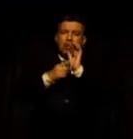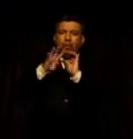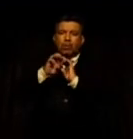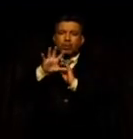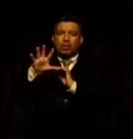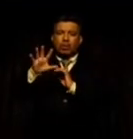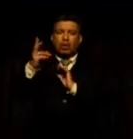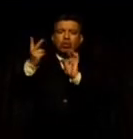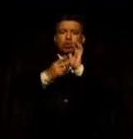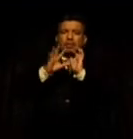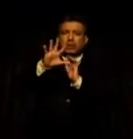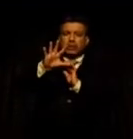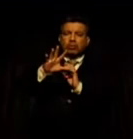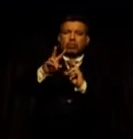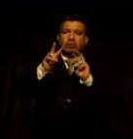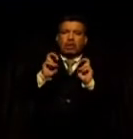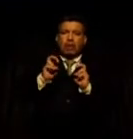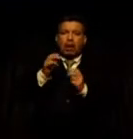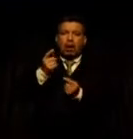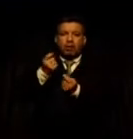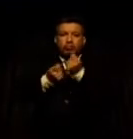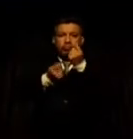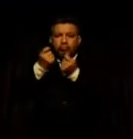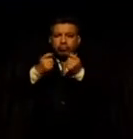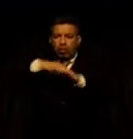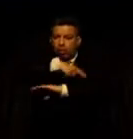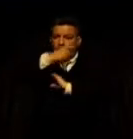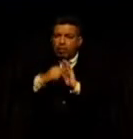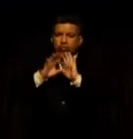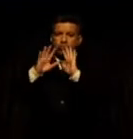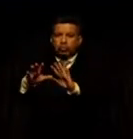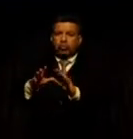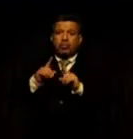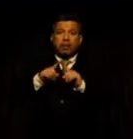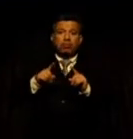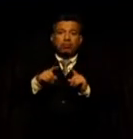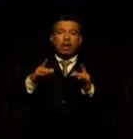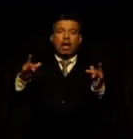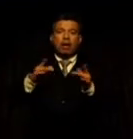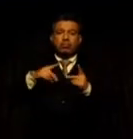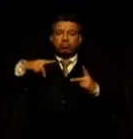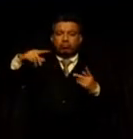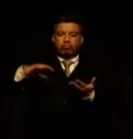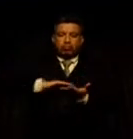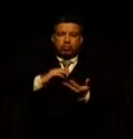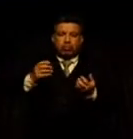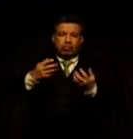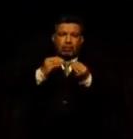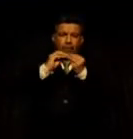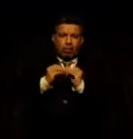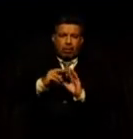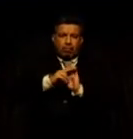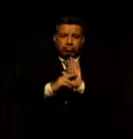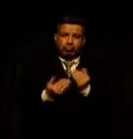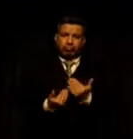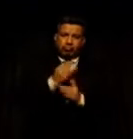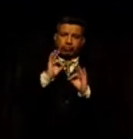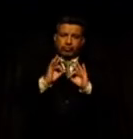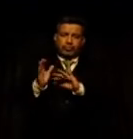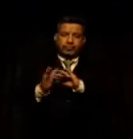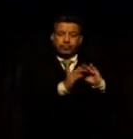2005 este punto de vista financiero integral pero con esta con este marco funcionando y otra cosa